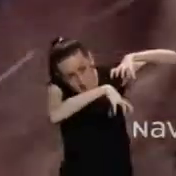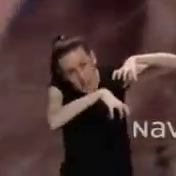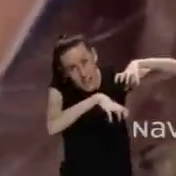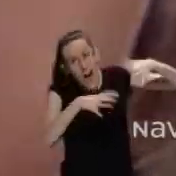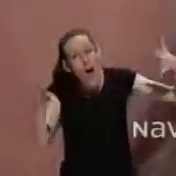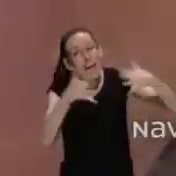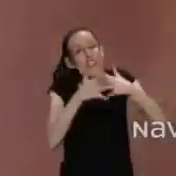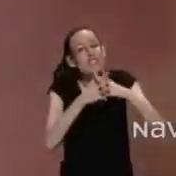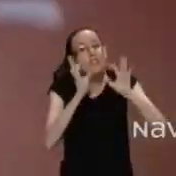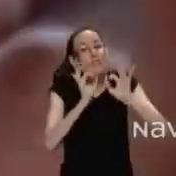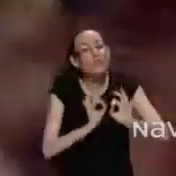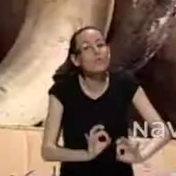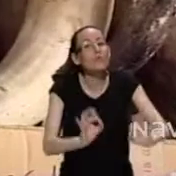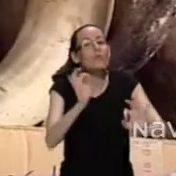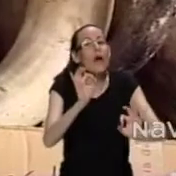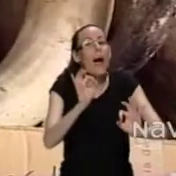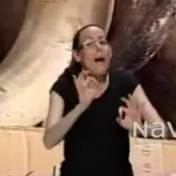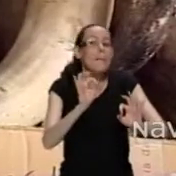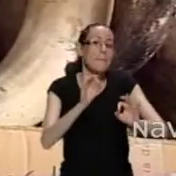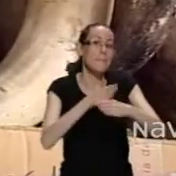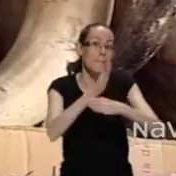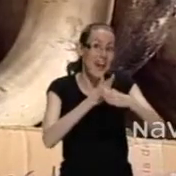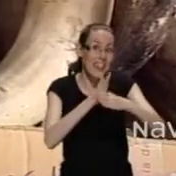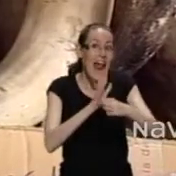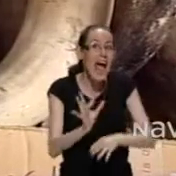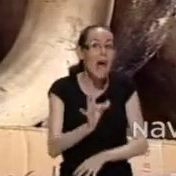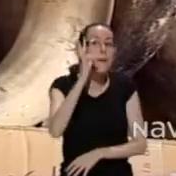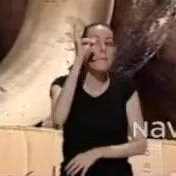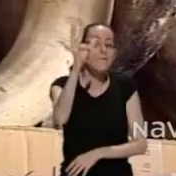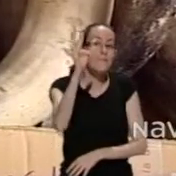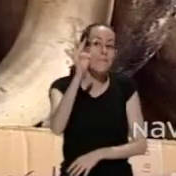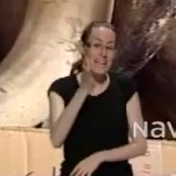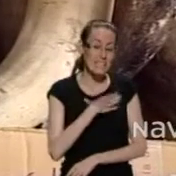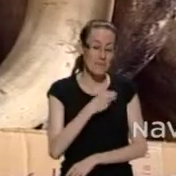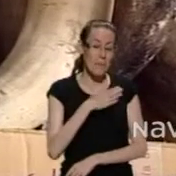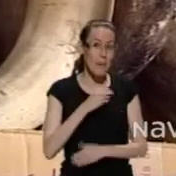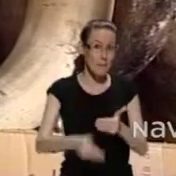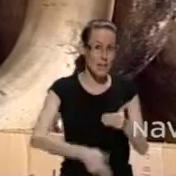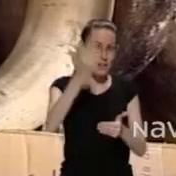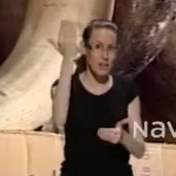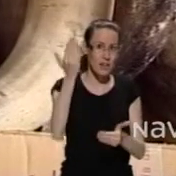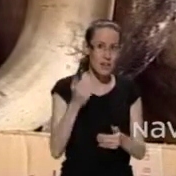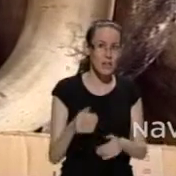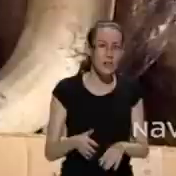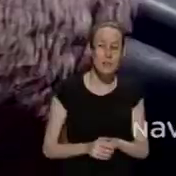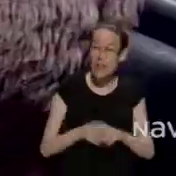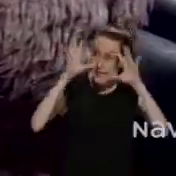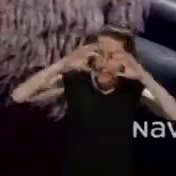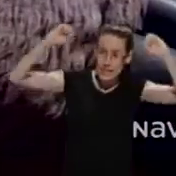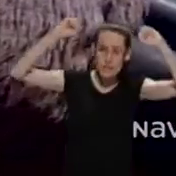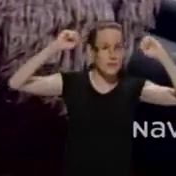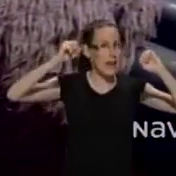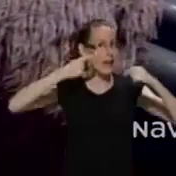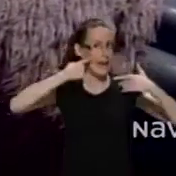demás es papel. ¿Papel de periódico? Papel de periódico, sí. La mayoría es papel. ¿Y las astas? Las astas son